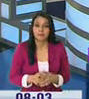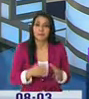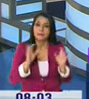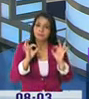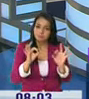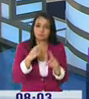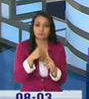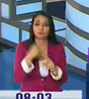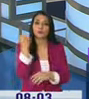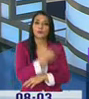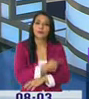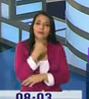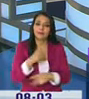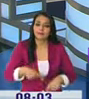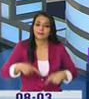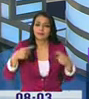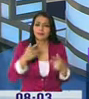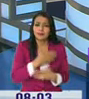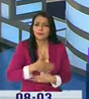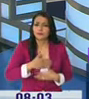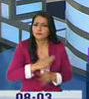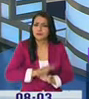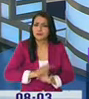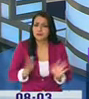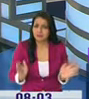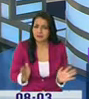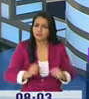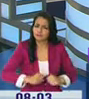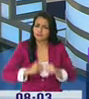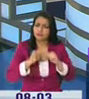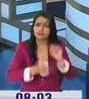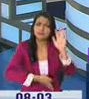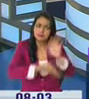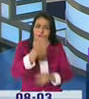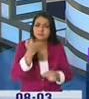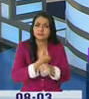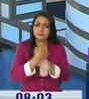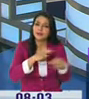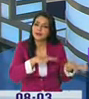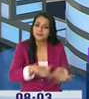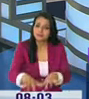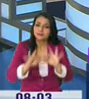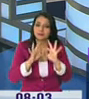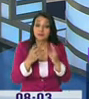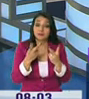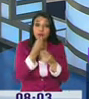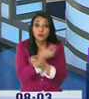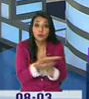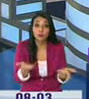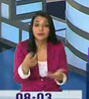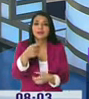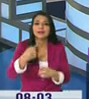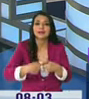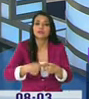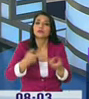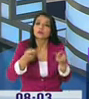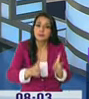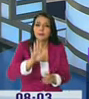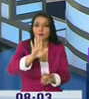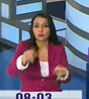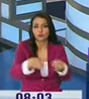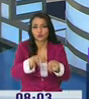vivir un día a la vez, échele fuerza, salga a trabajar con convicción y también a contarle que la ciudad es suya. Así que